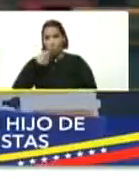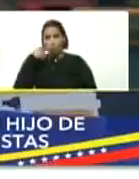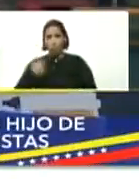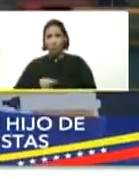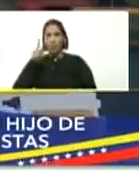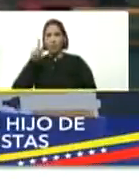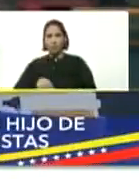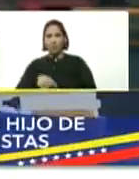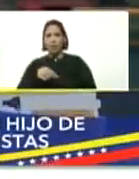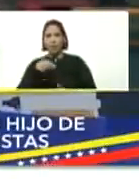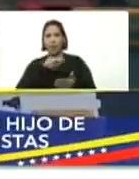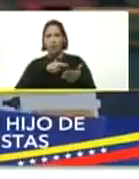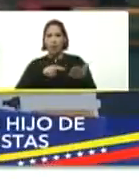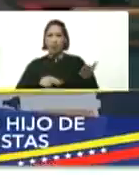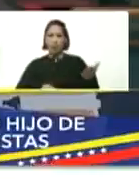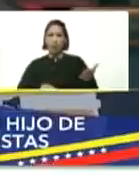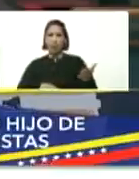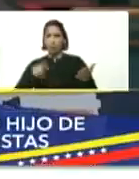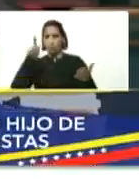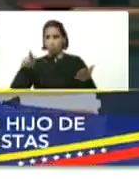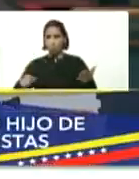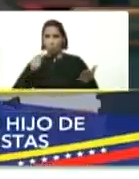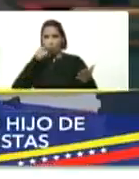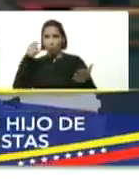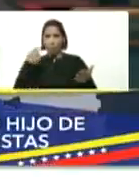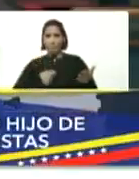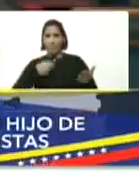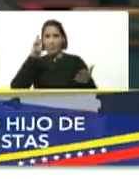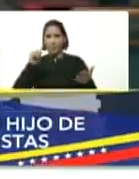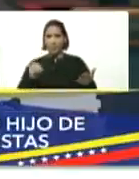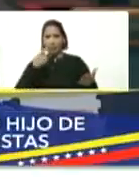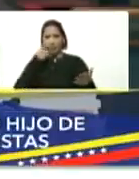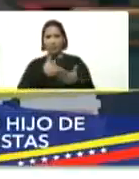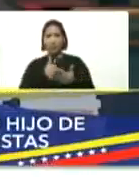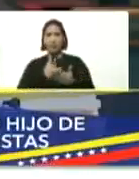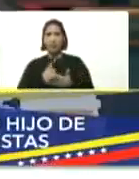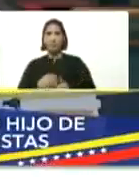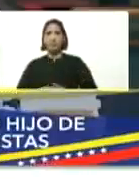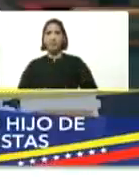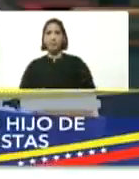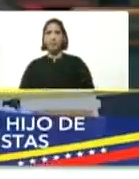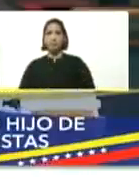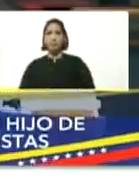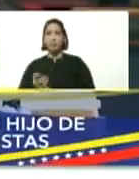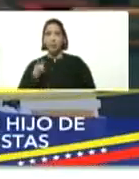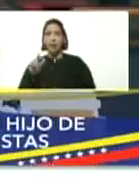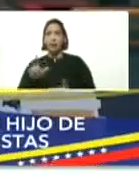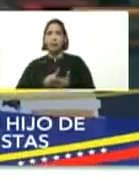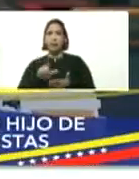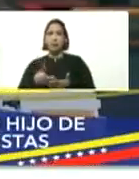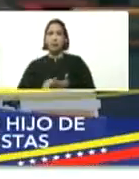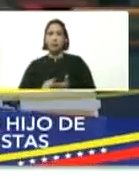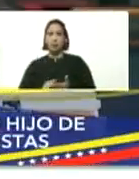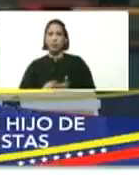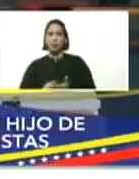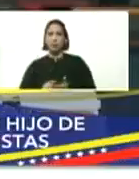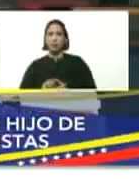letras. Pepe Rangel, de Petare. Fíjense ustedes, aquí hay un libro que editó